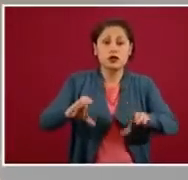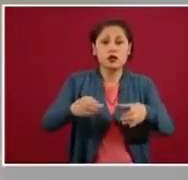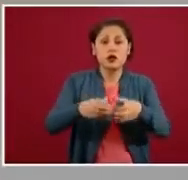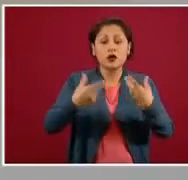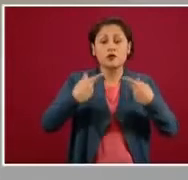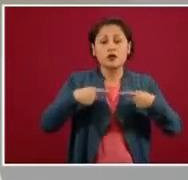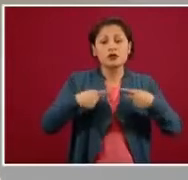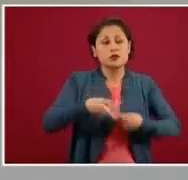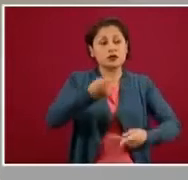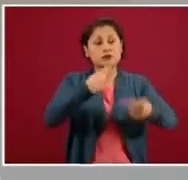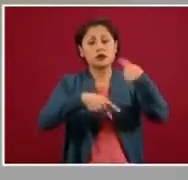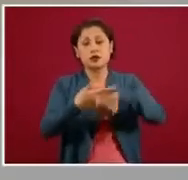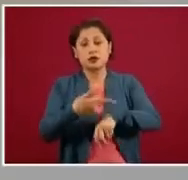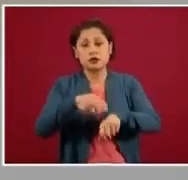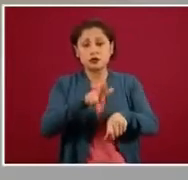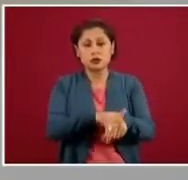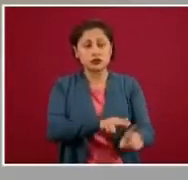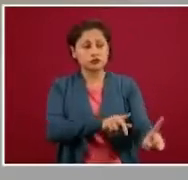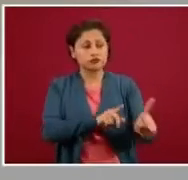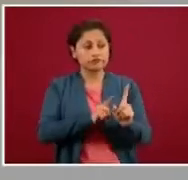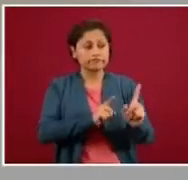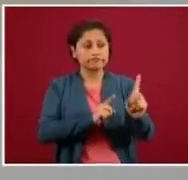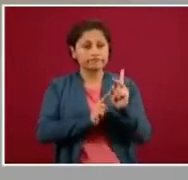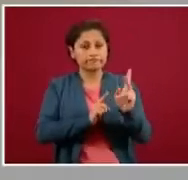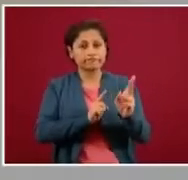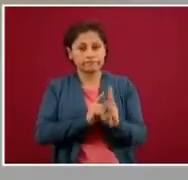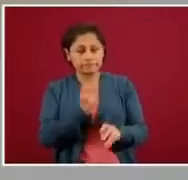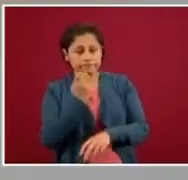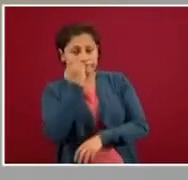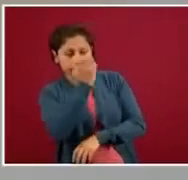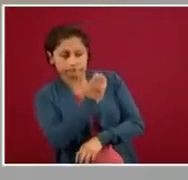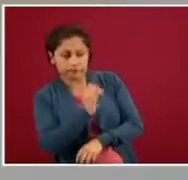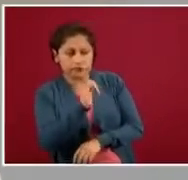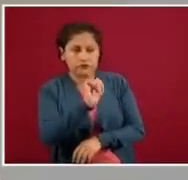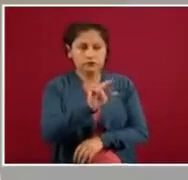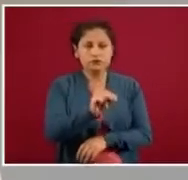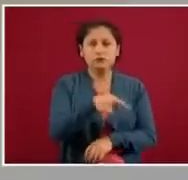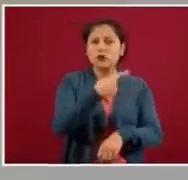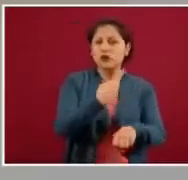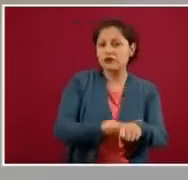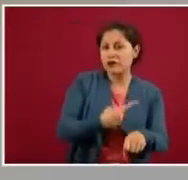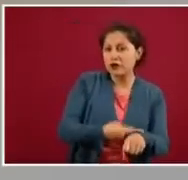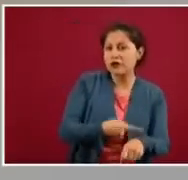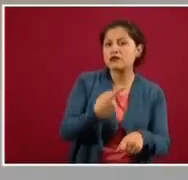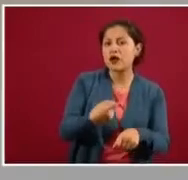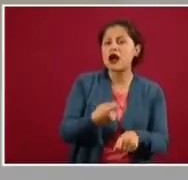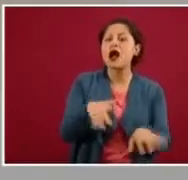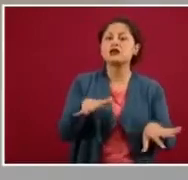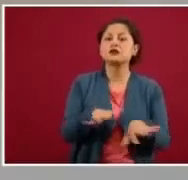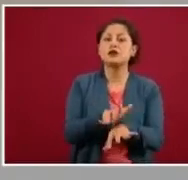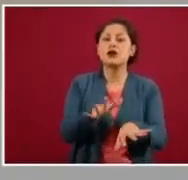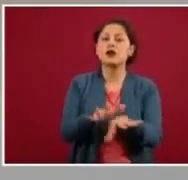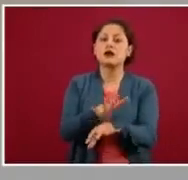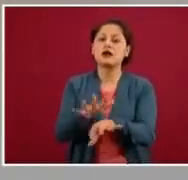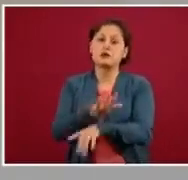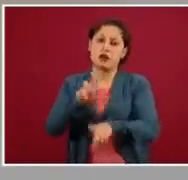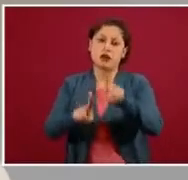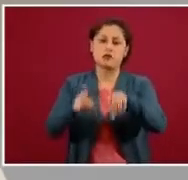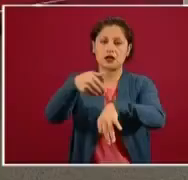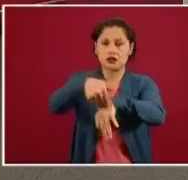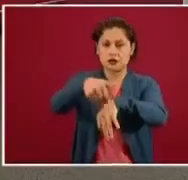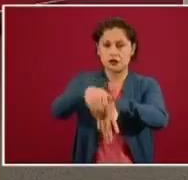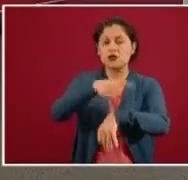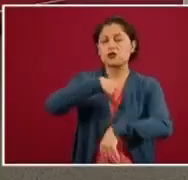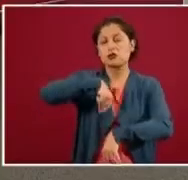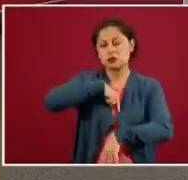acuden a unidades de salud con enfermedad compatible con coronavirus, etcétera. Y lo vamos a estar anunciando cada semana y